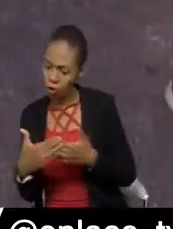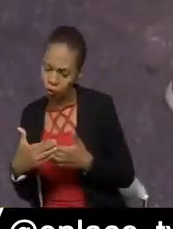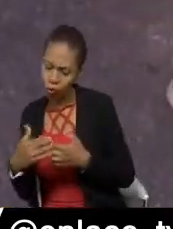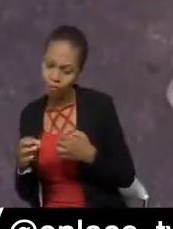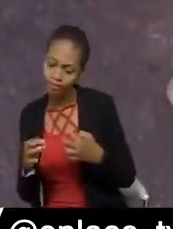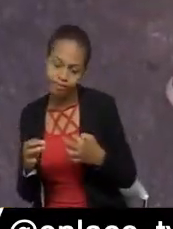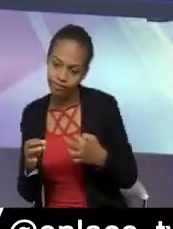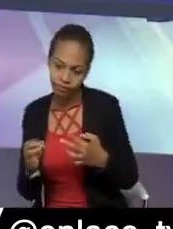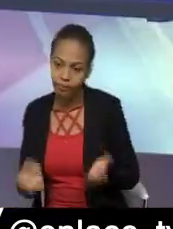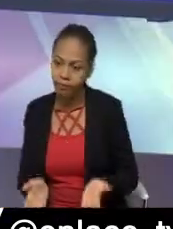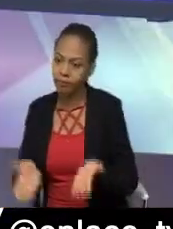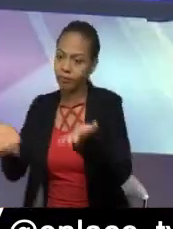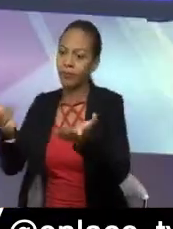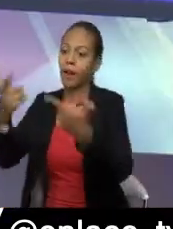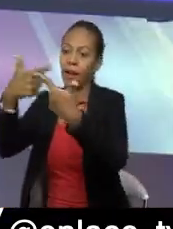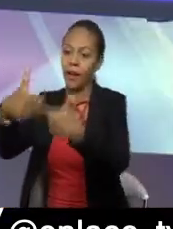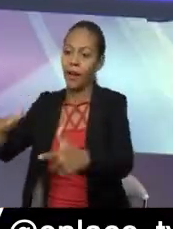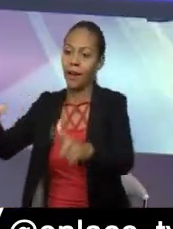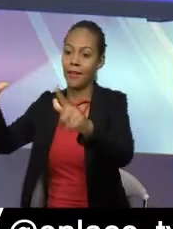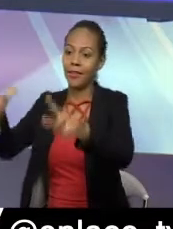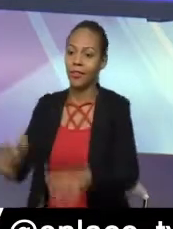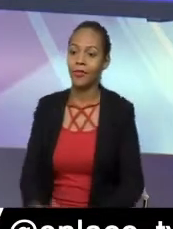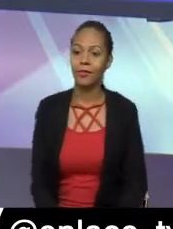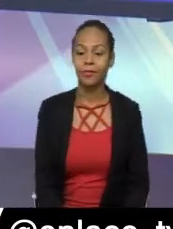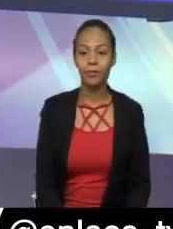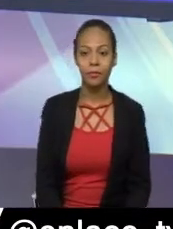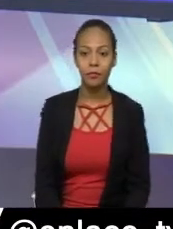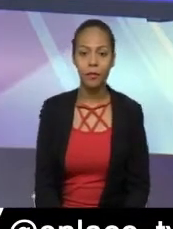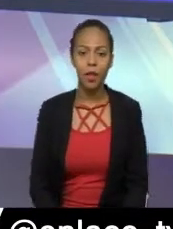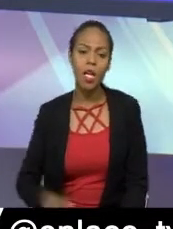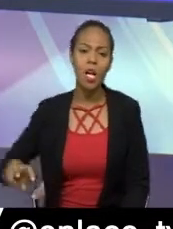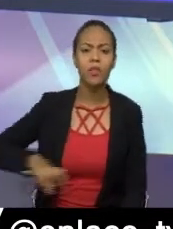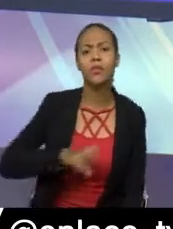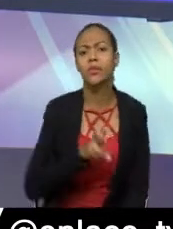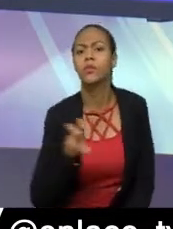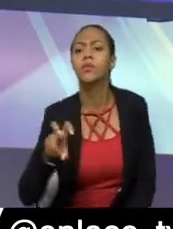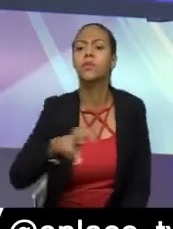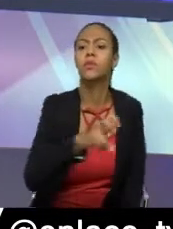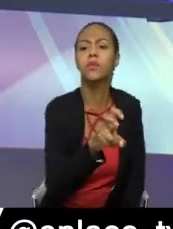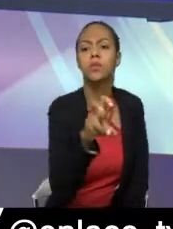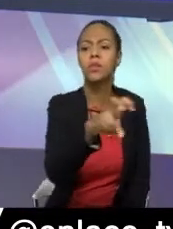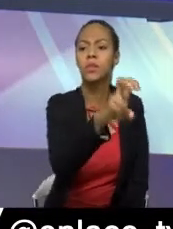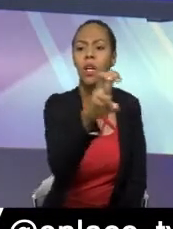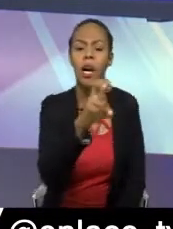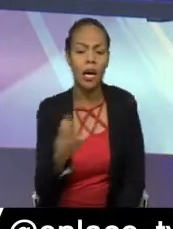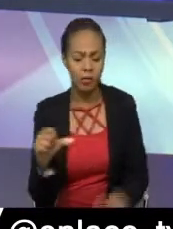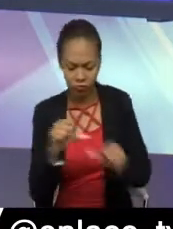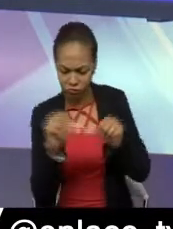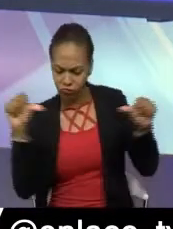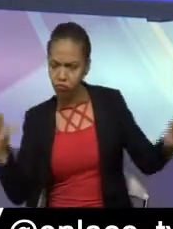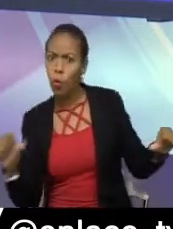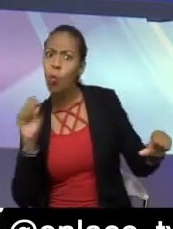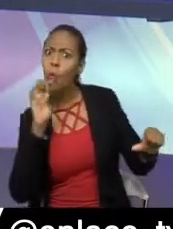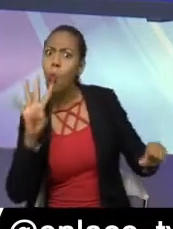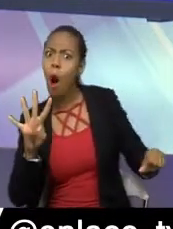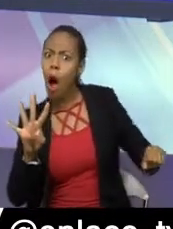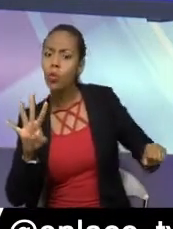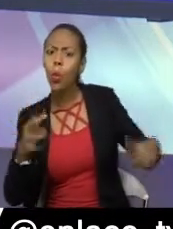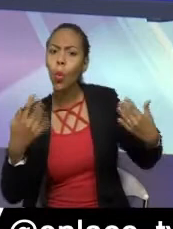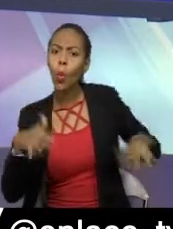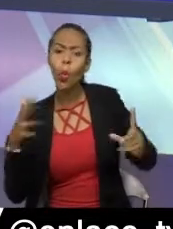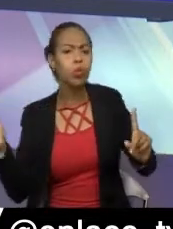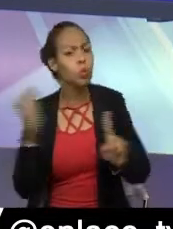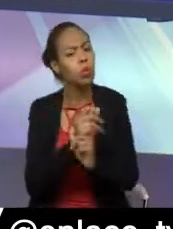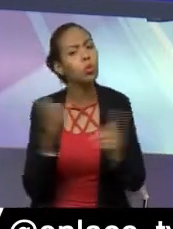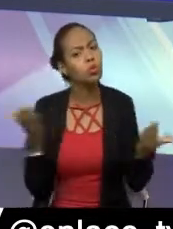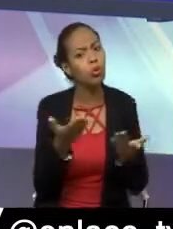hábitat. Una serpiente de 4 metros de largo fue recuperada por la Policía Ambiental y Ecológica en el barrio Villa